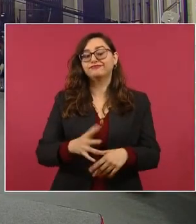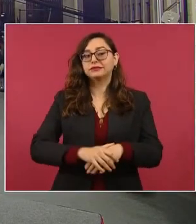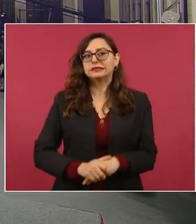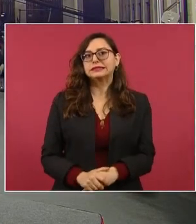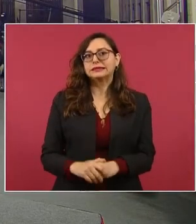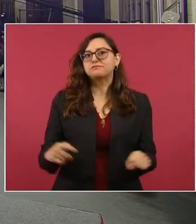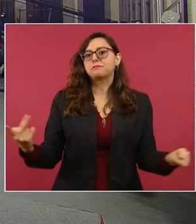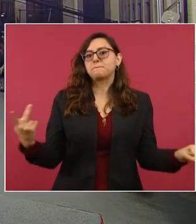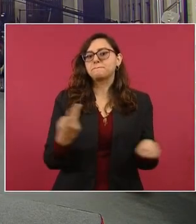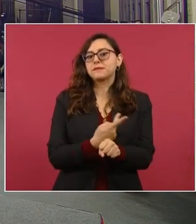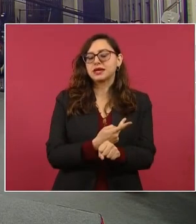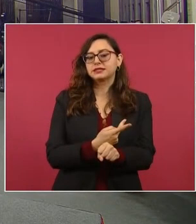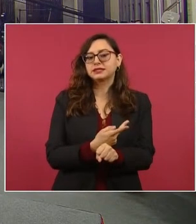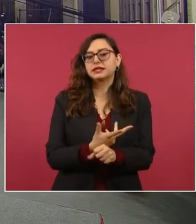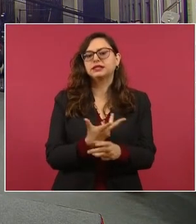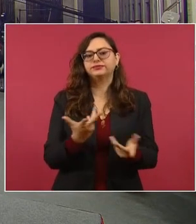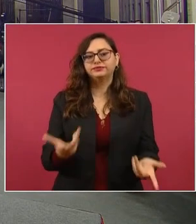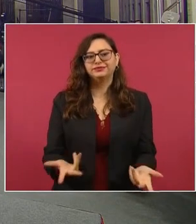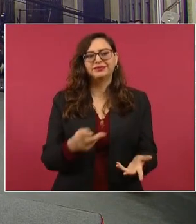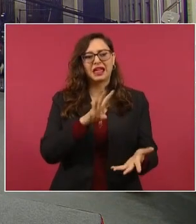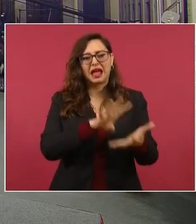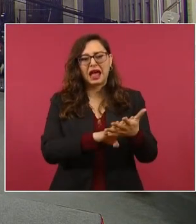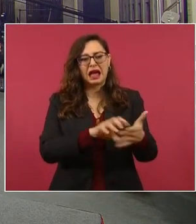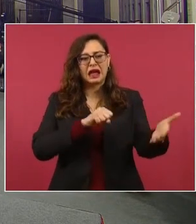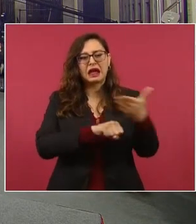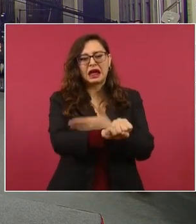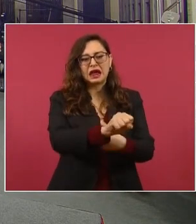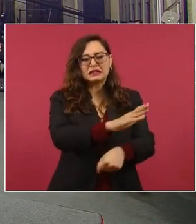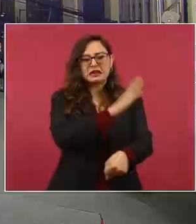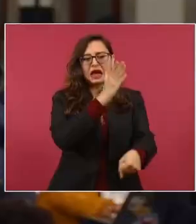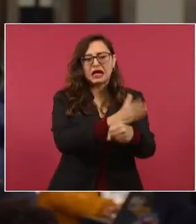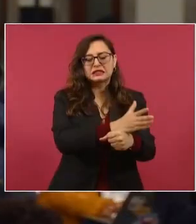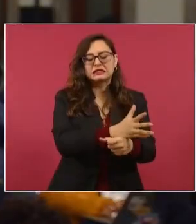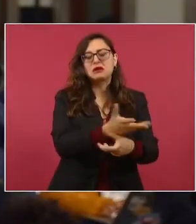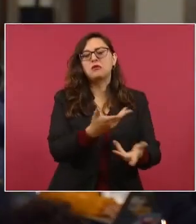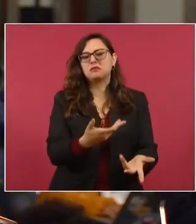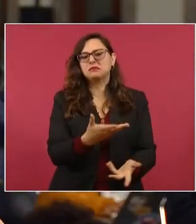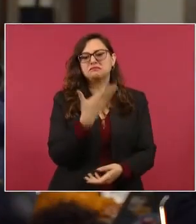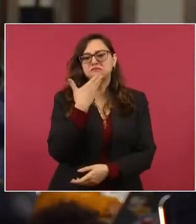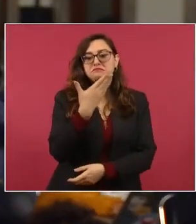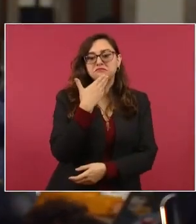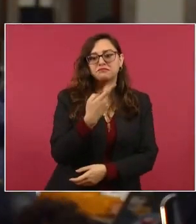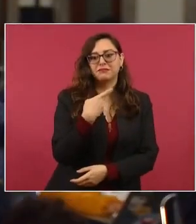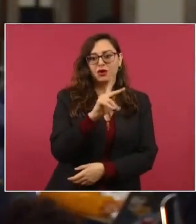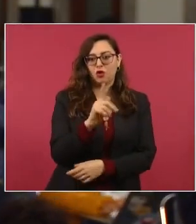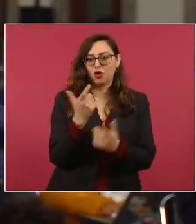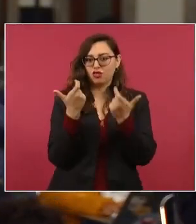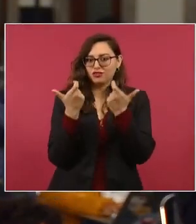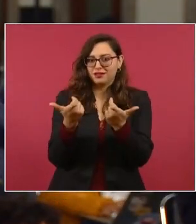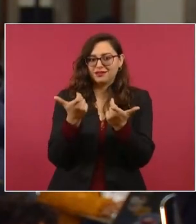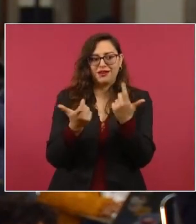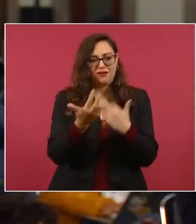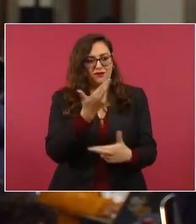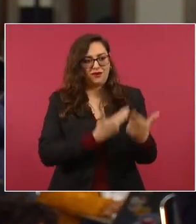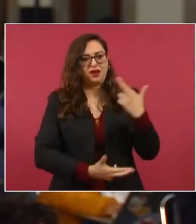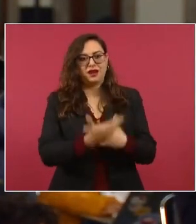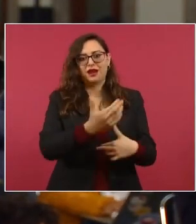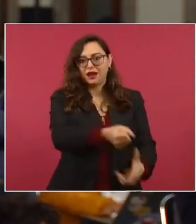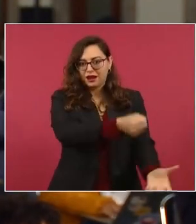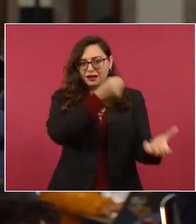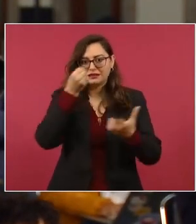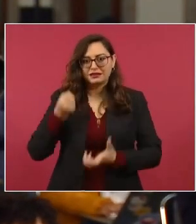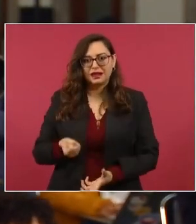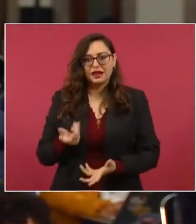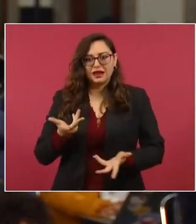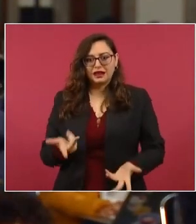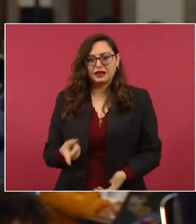que ya no era el castigo en la cárcel, en la prisión, y luego se regresaban salían de prisión con todo el dinero. También platicaba